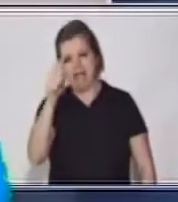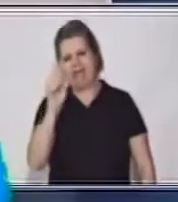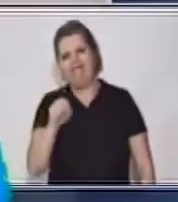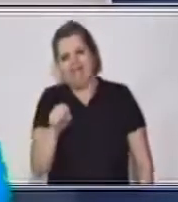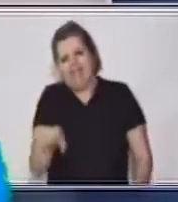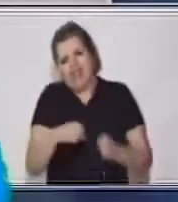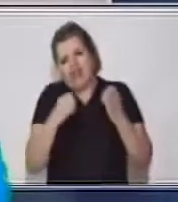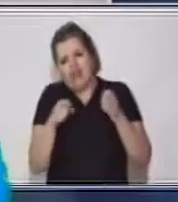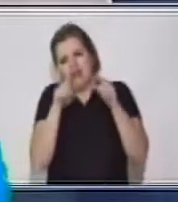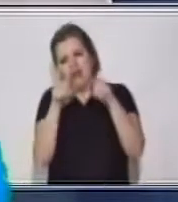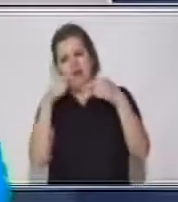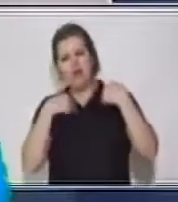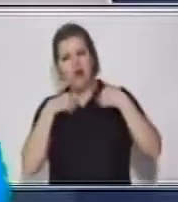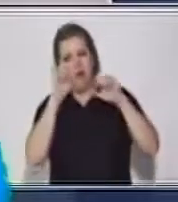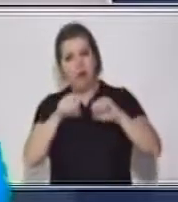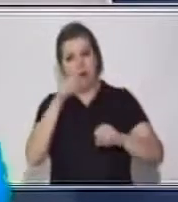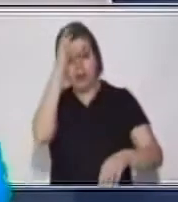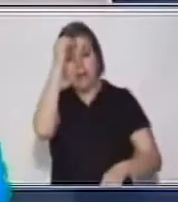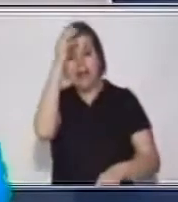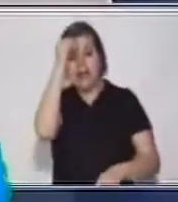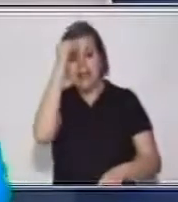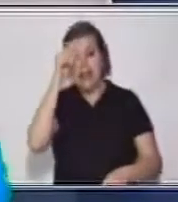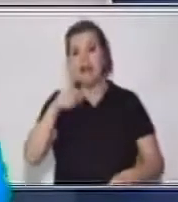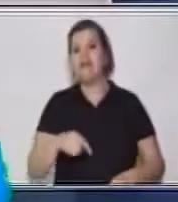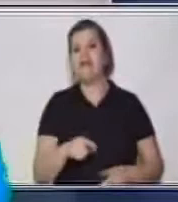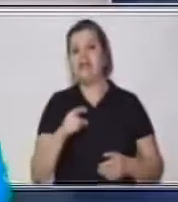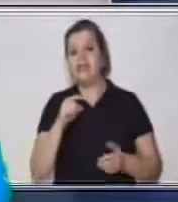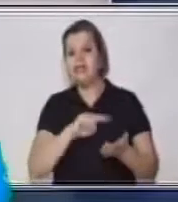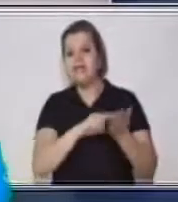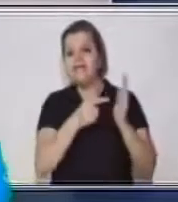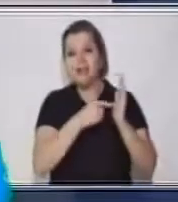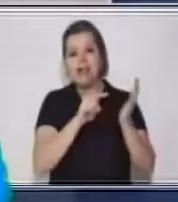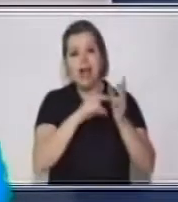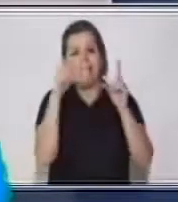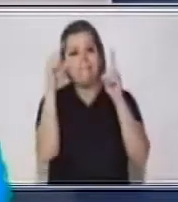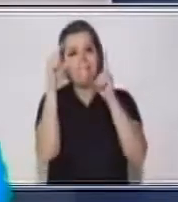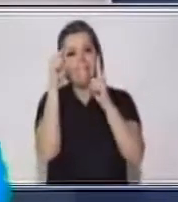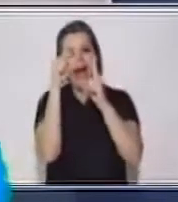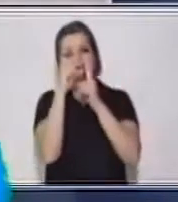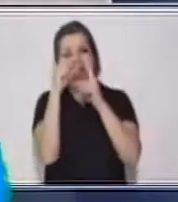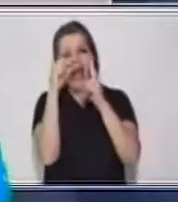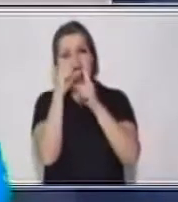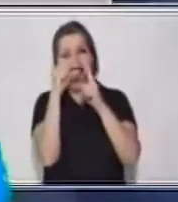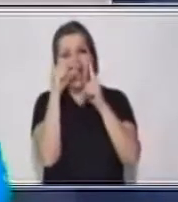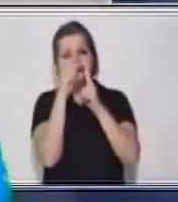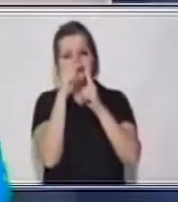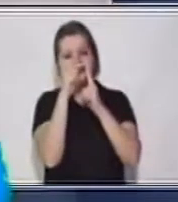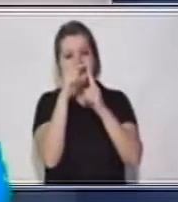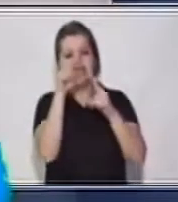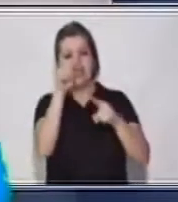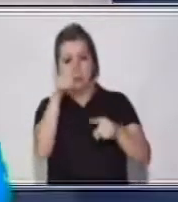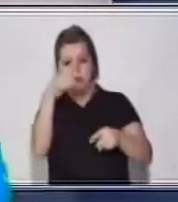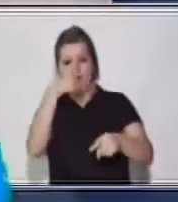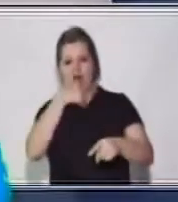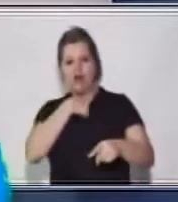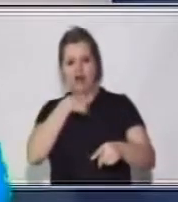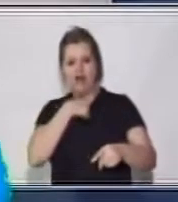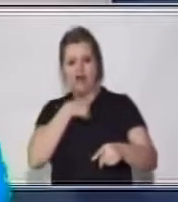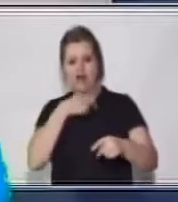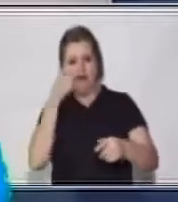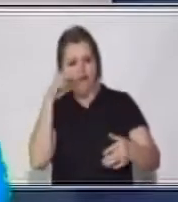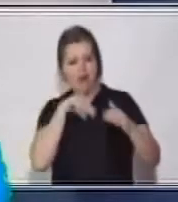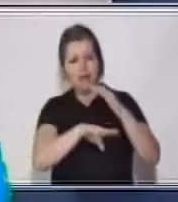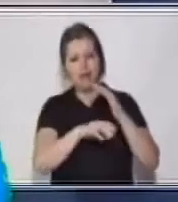nosotros podemos identificar entonces a lo que nosotros llamamos como palabras, o esas palabras que nosotros podíamos identificar dentro del